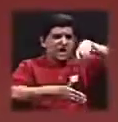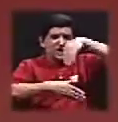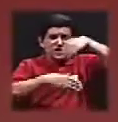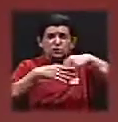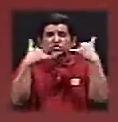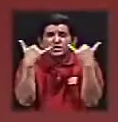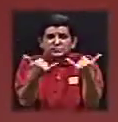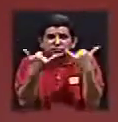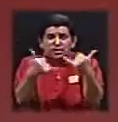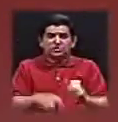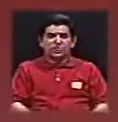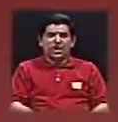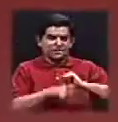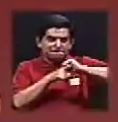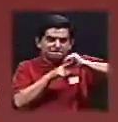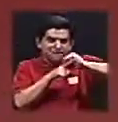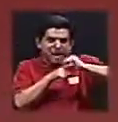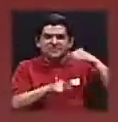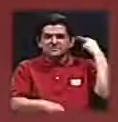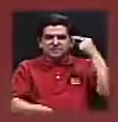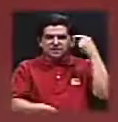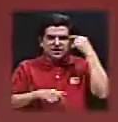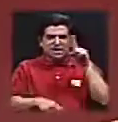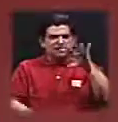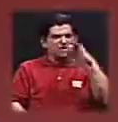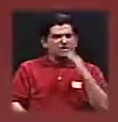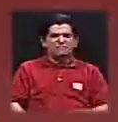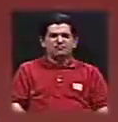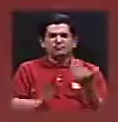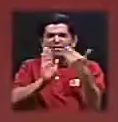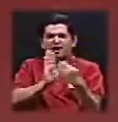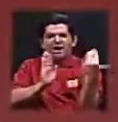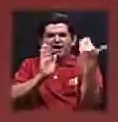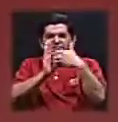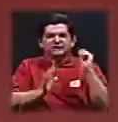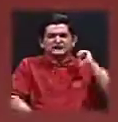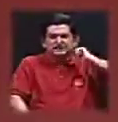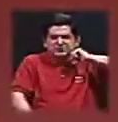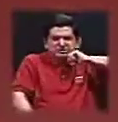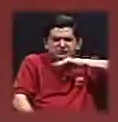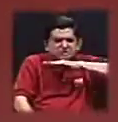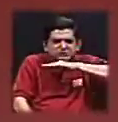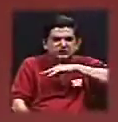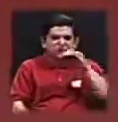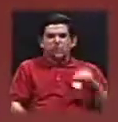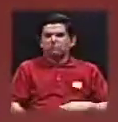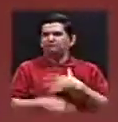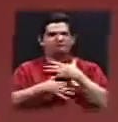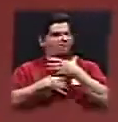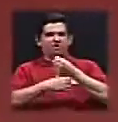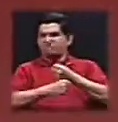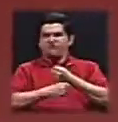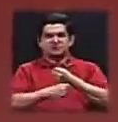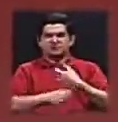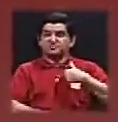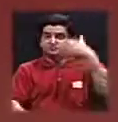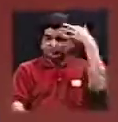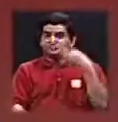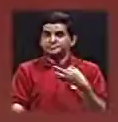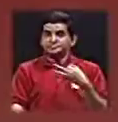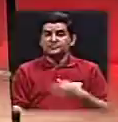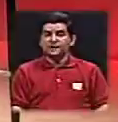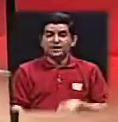vemos nosotros que la práctica estatal está de alguna manera filtrada de corrupción o desconfianza, pues yo creo que